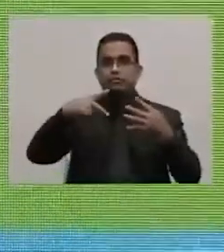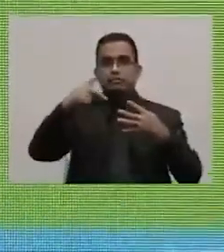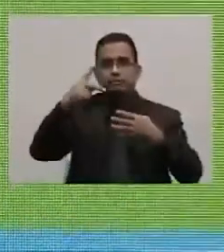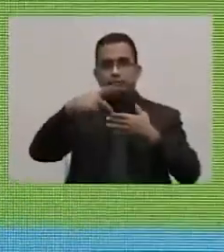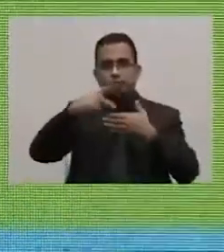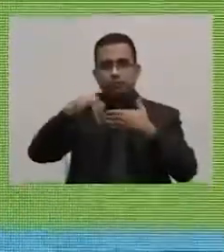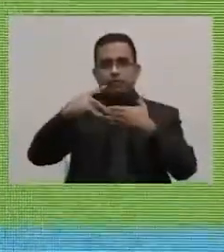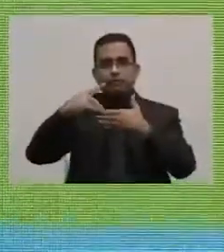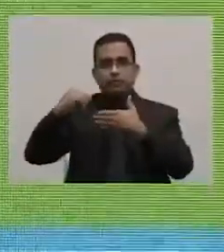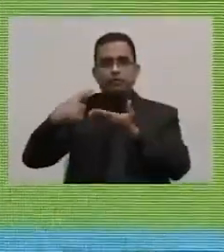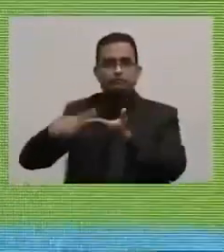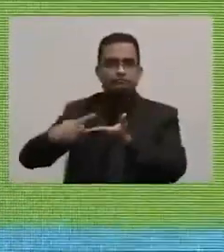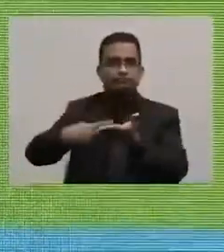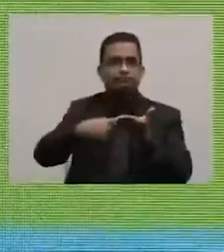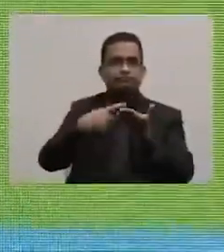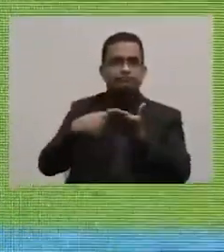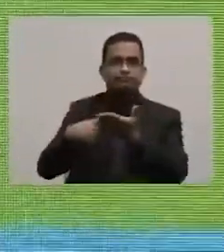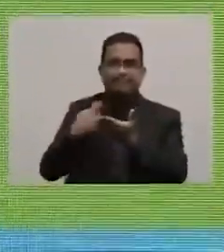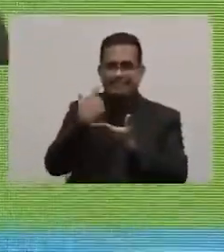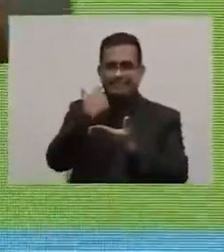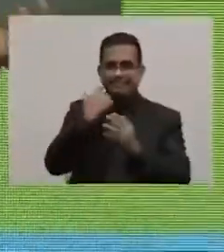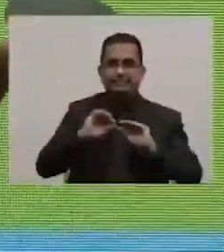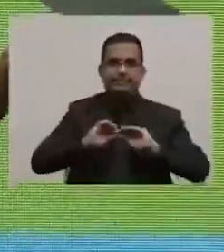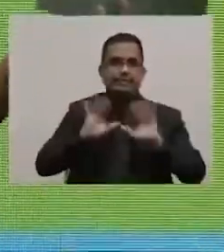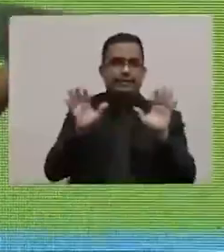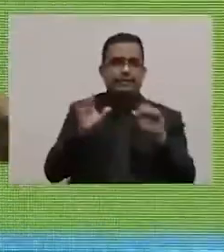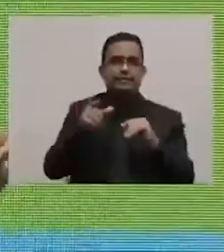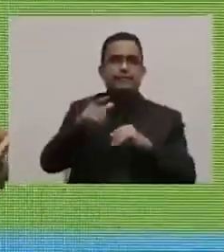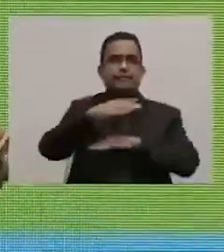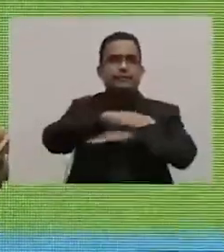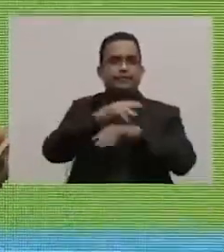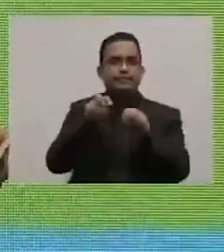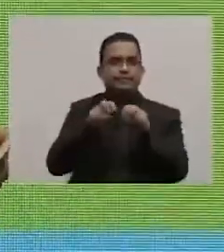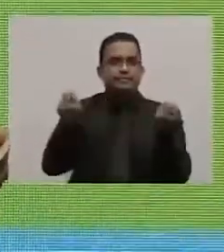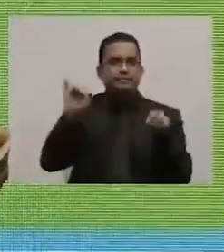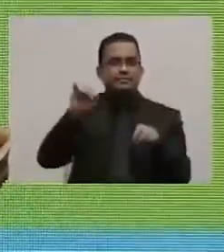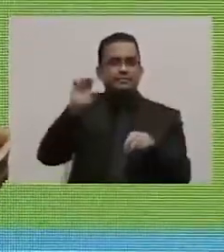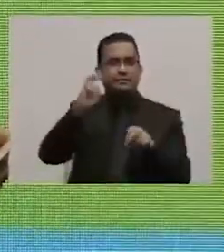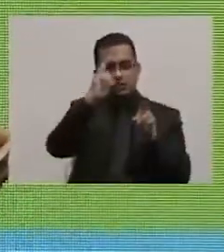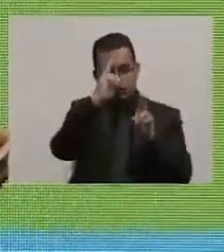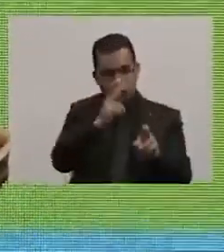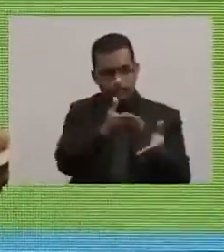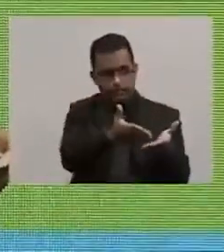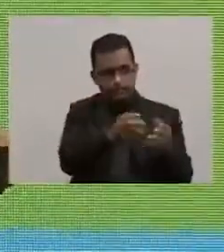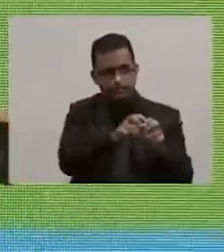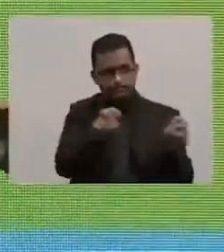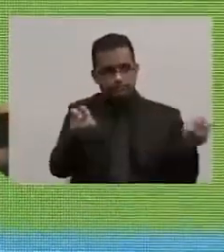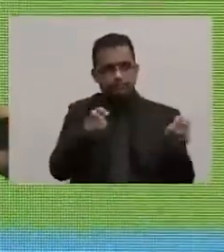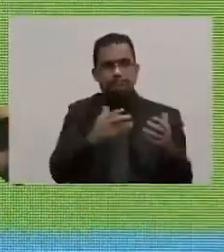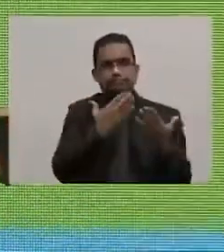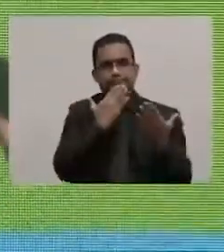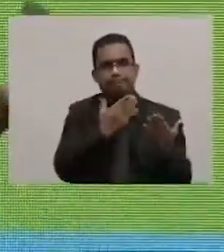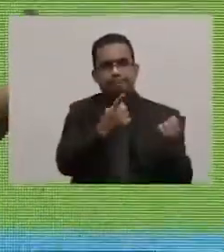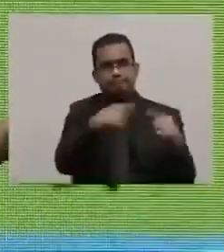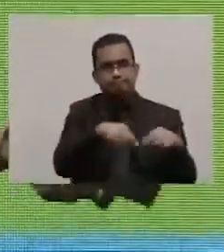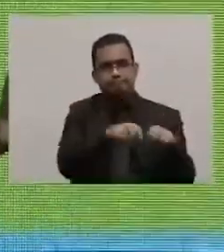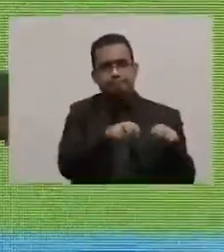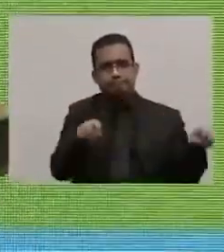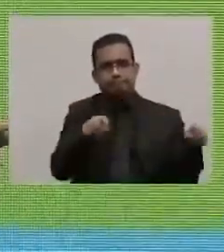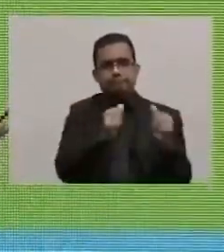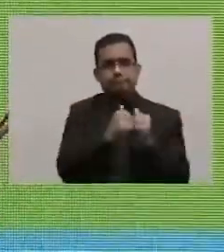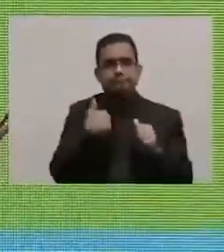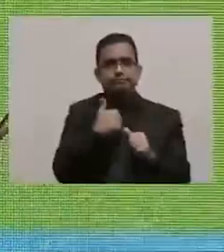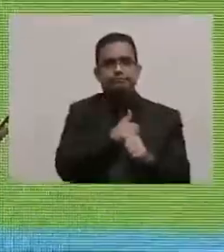que desarrolla la Junta Central Electoral. Al honorable pleno de nuestra institución, la Junta Central Electoral, muchísimas gracias por